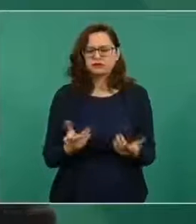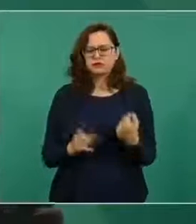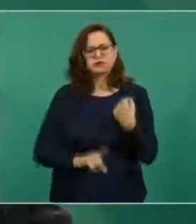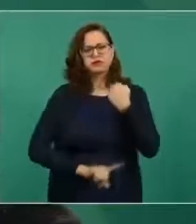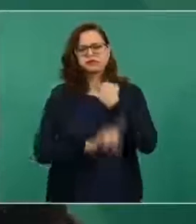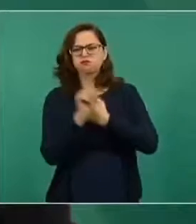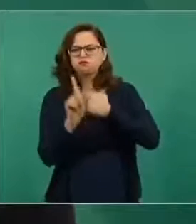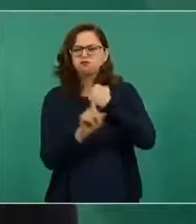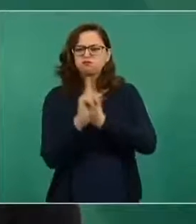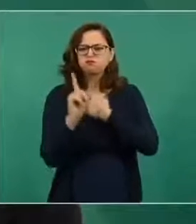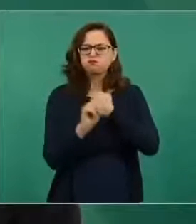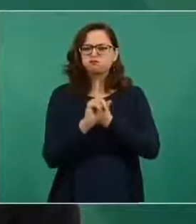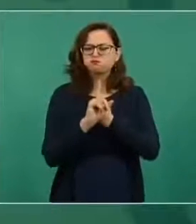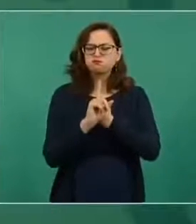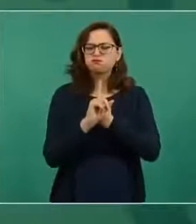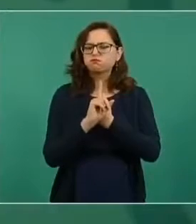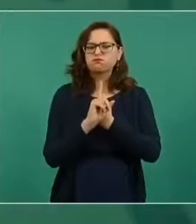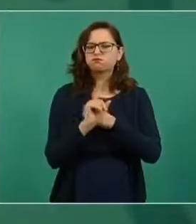problema,